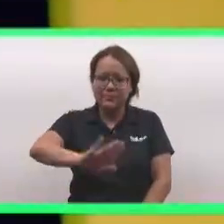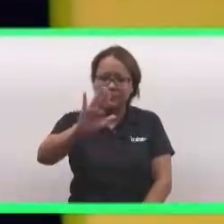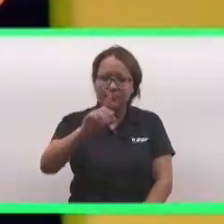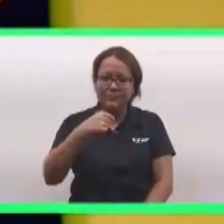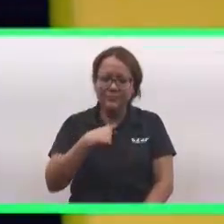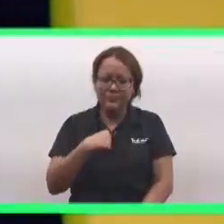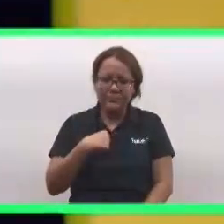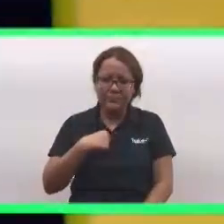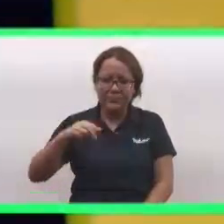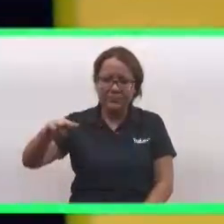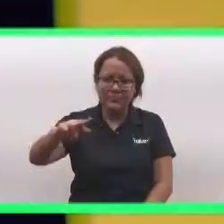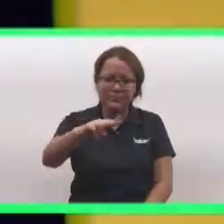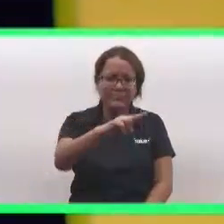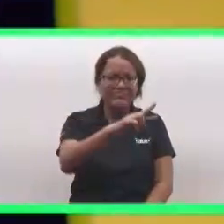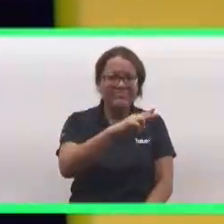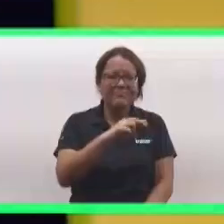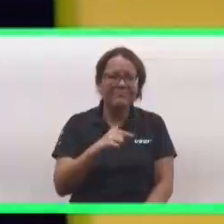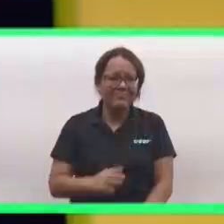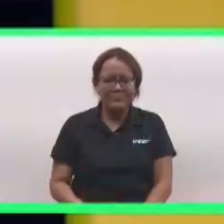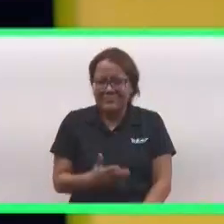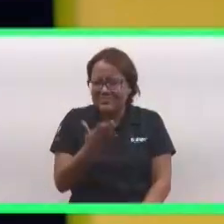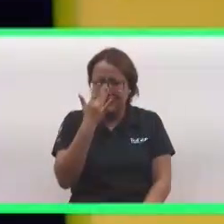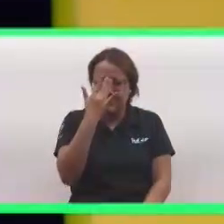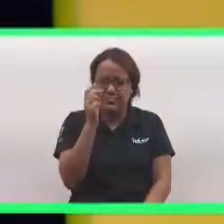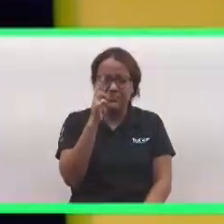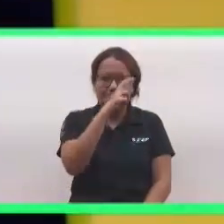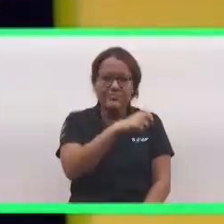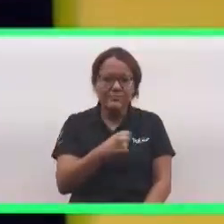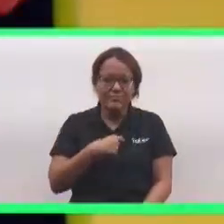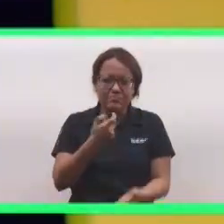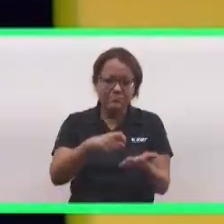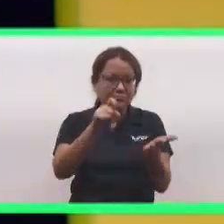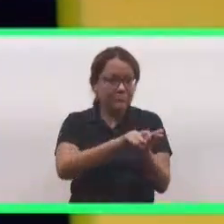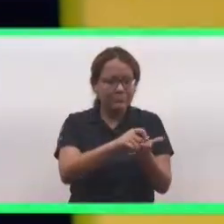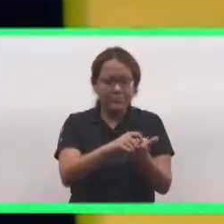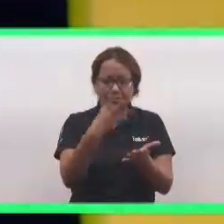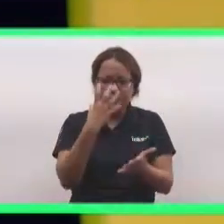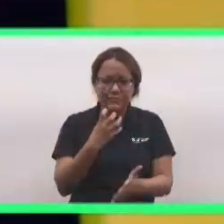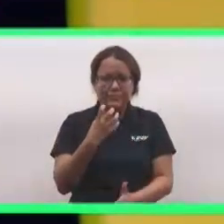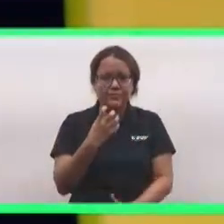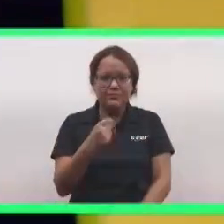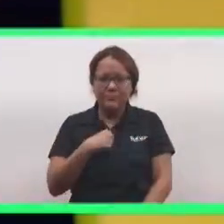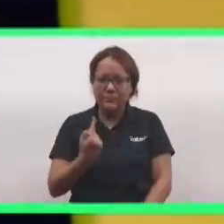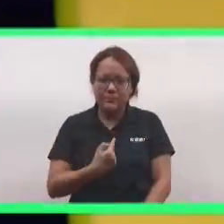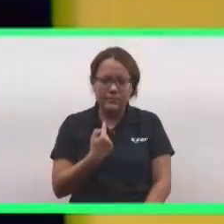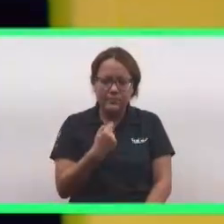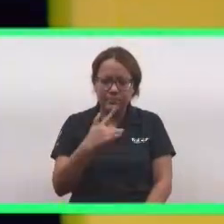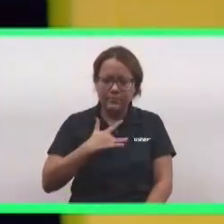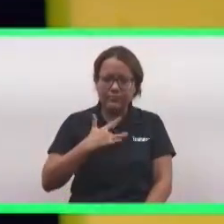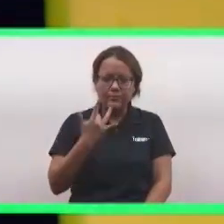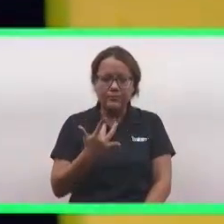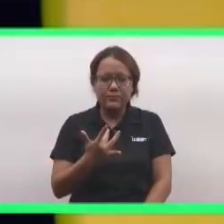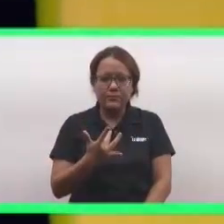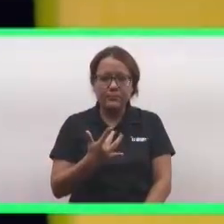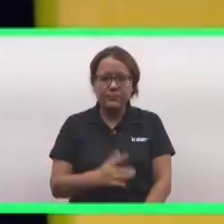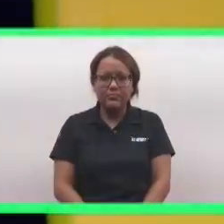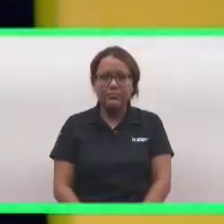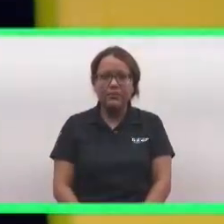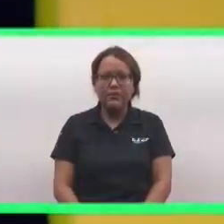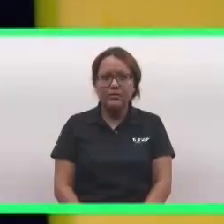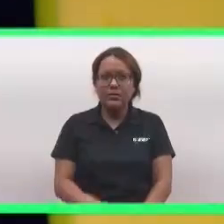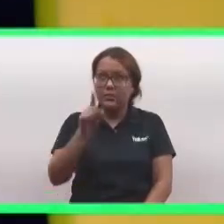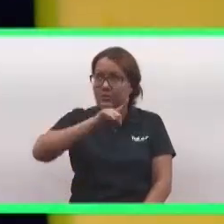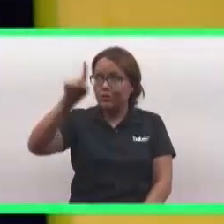rodeado de gente? Gente que quiere platicar y quiere comer y quiere que le firme y quiere que vayan aquí. Y él dice: me siento solo. Y dice que Dios le habló a su